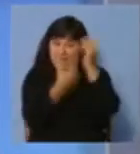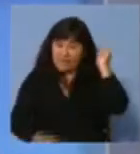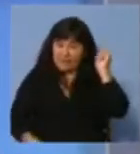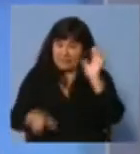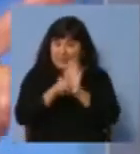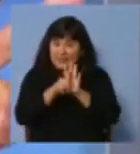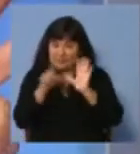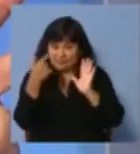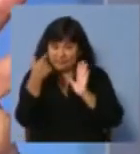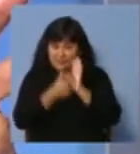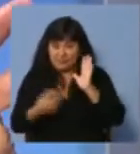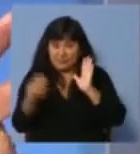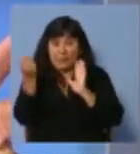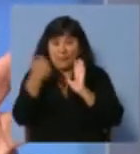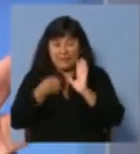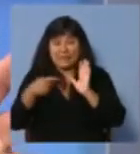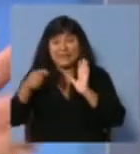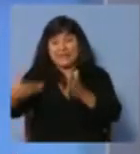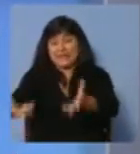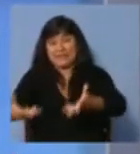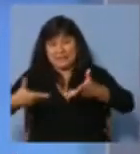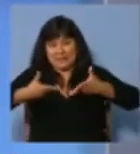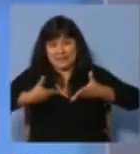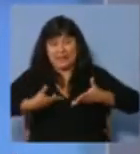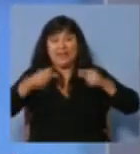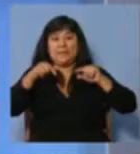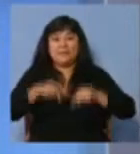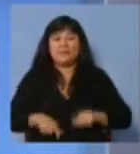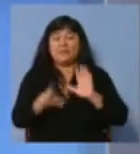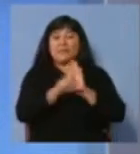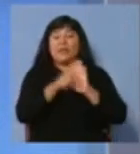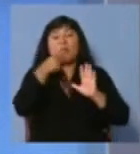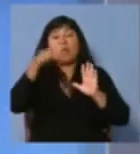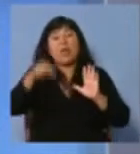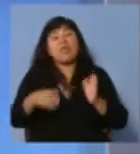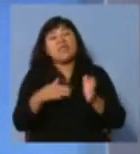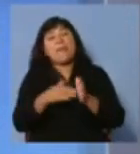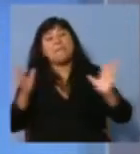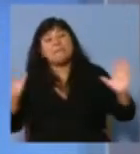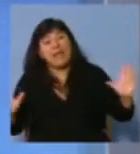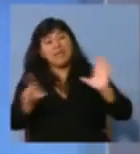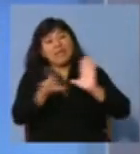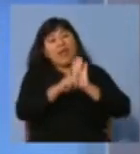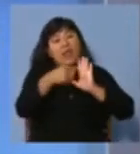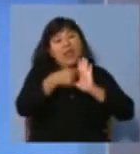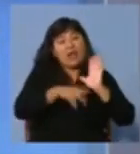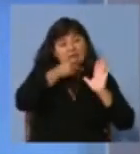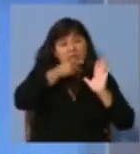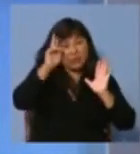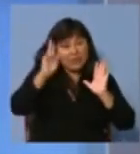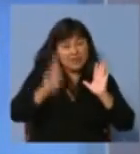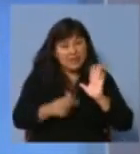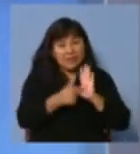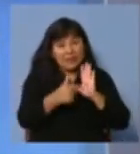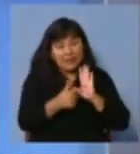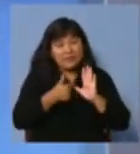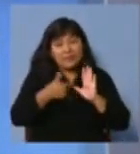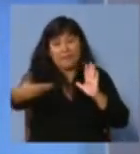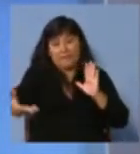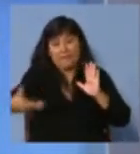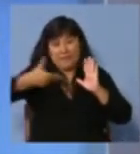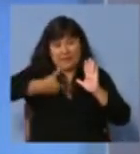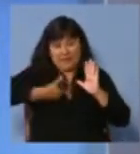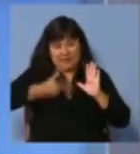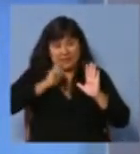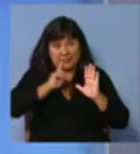según el tipo de delito que se desde caso de usurpación de acuerdo a dos normativas expresa al